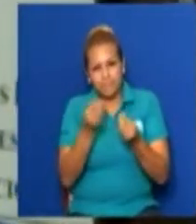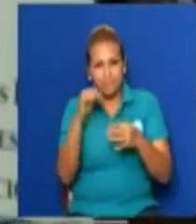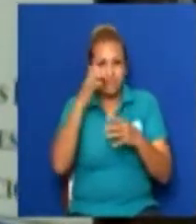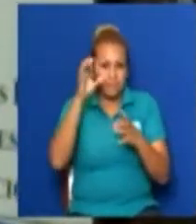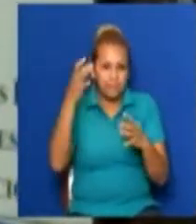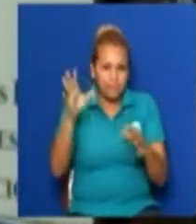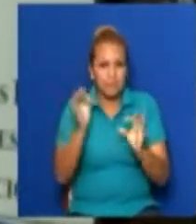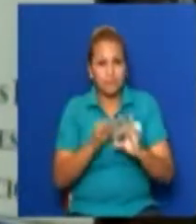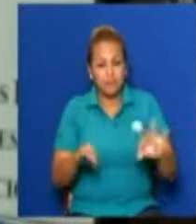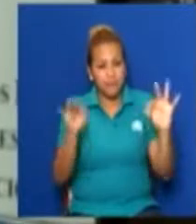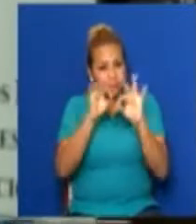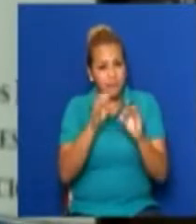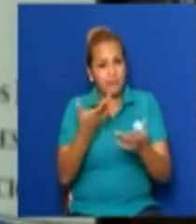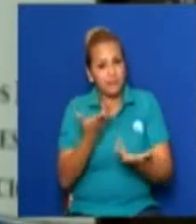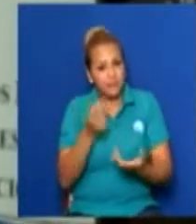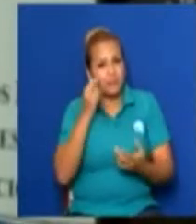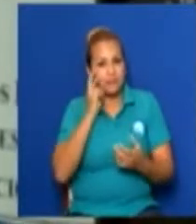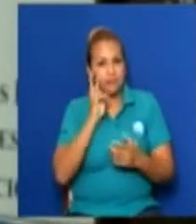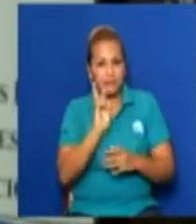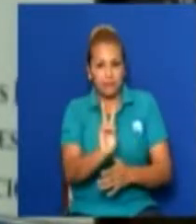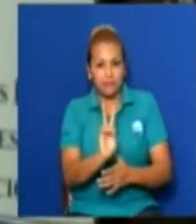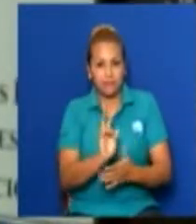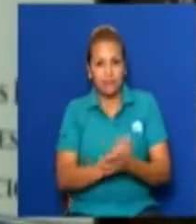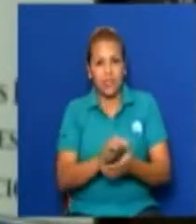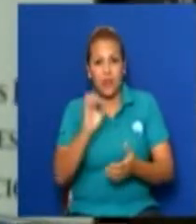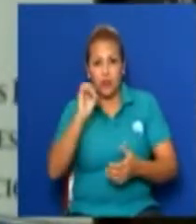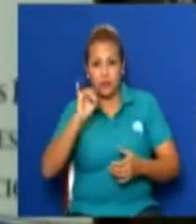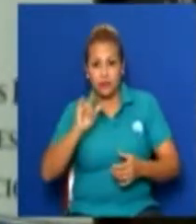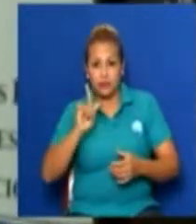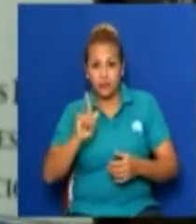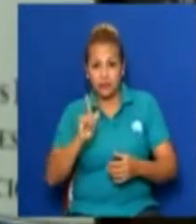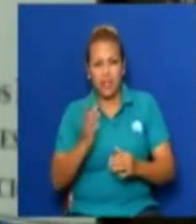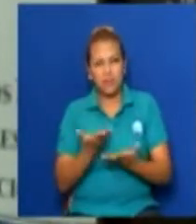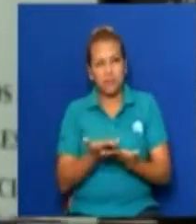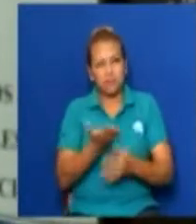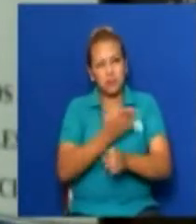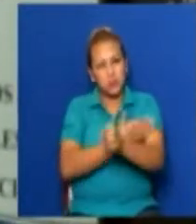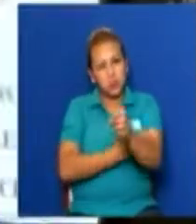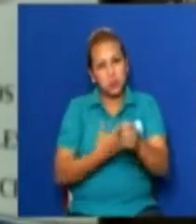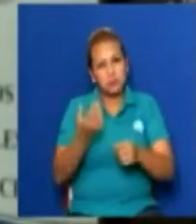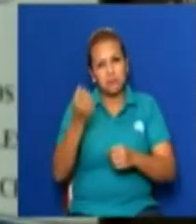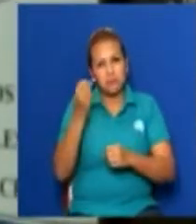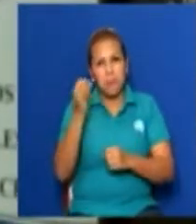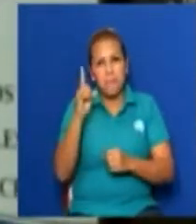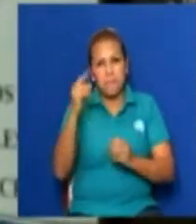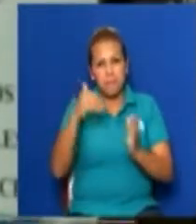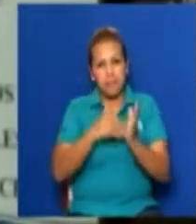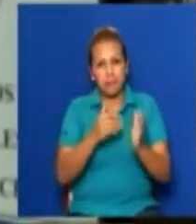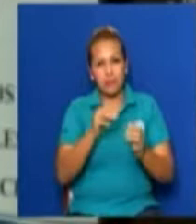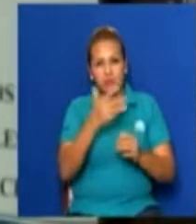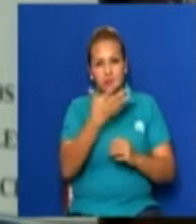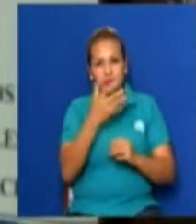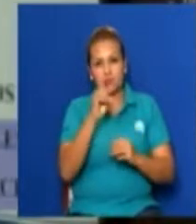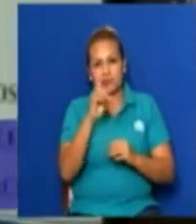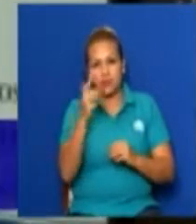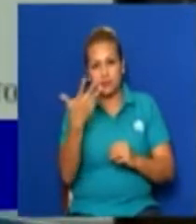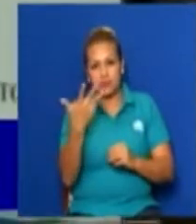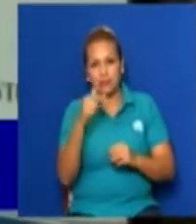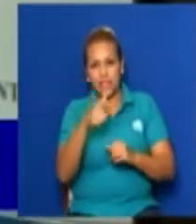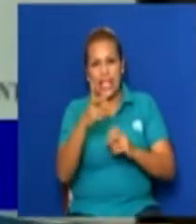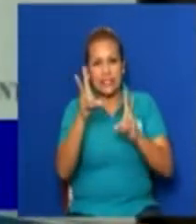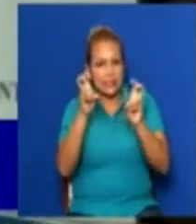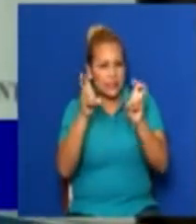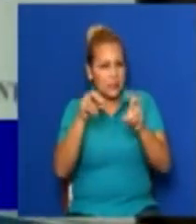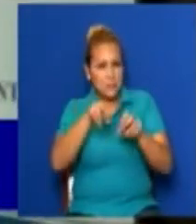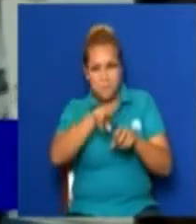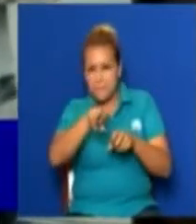importantes. La OIT, por ejemplo, desde 1919 está con ese tema